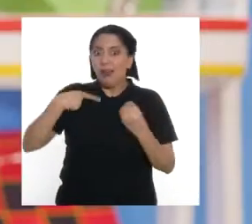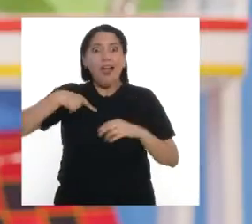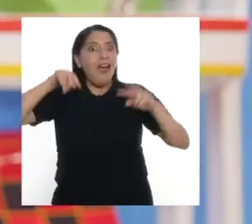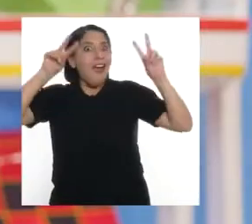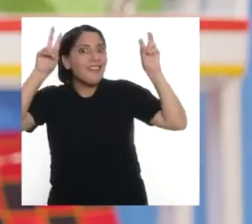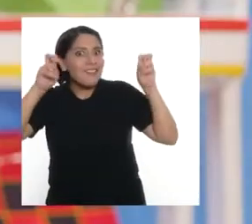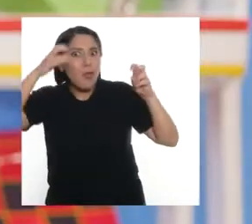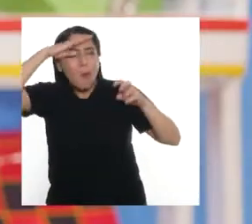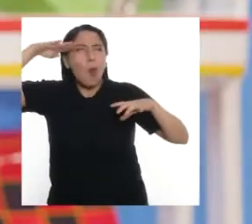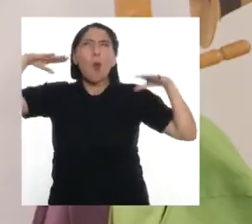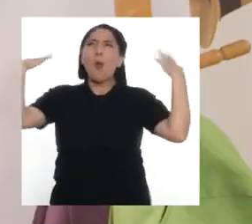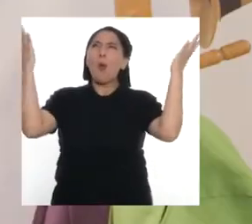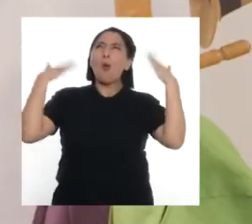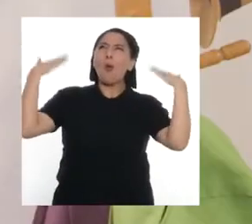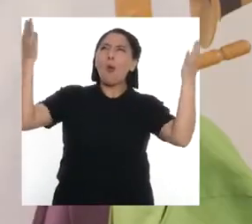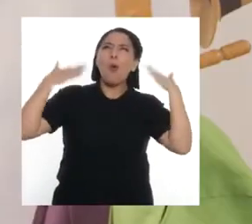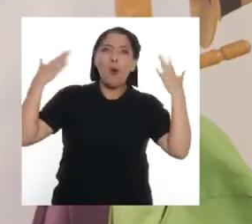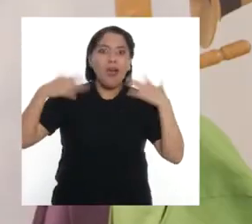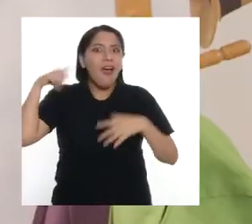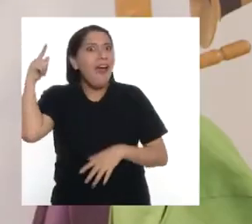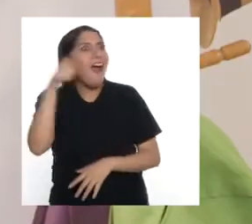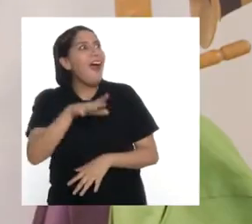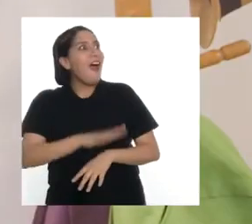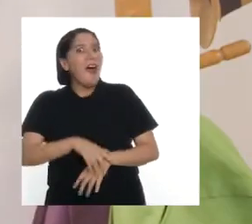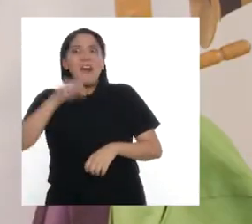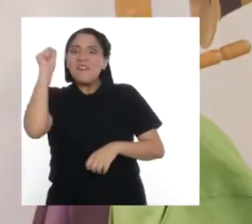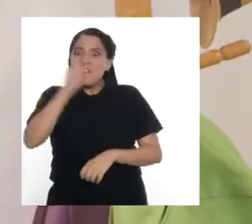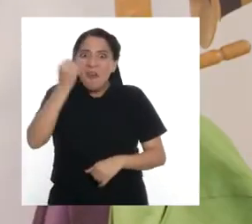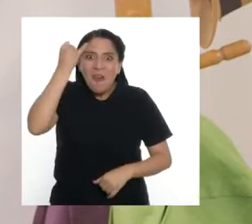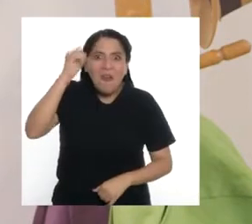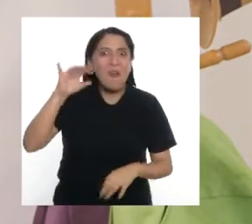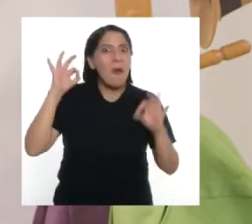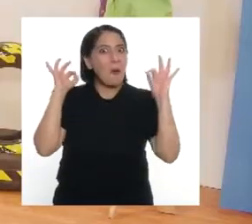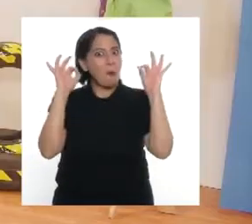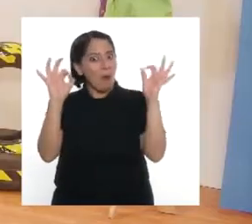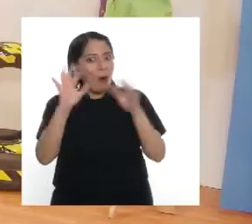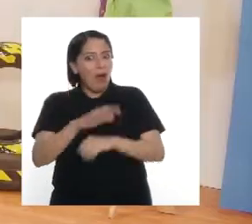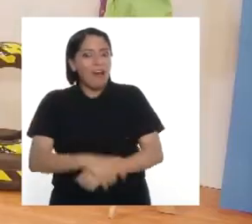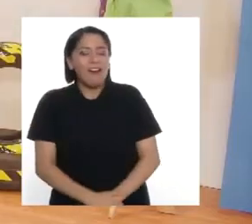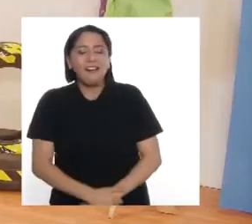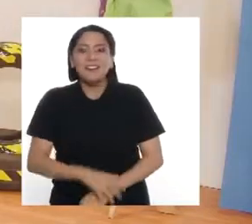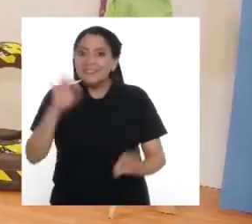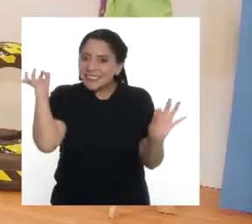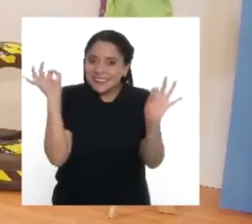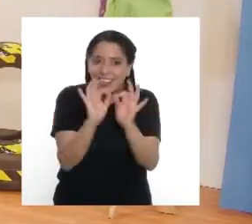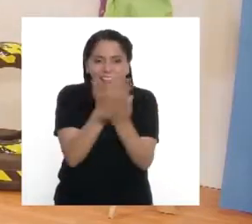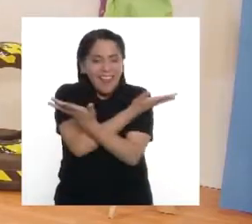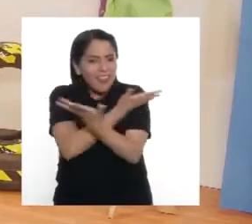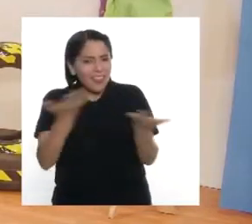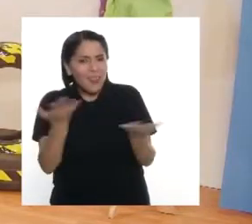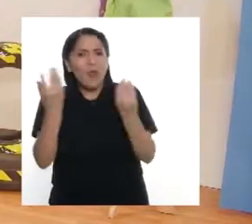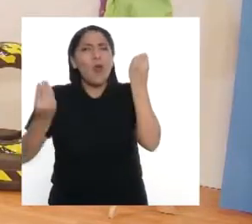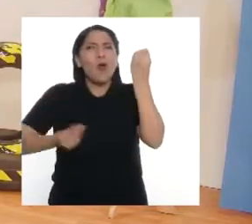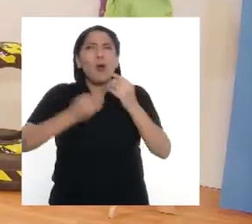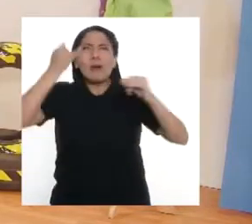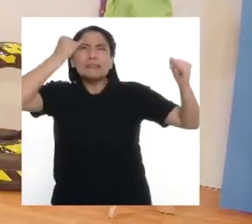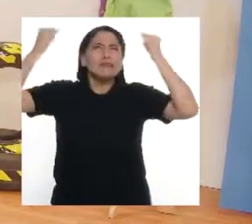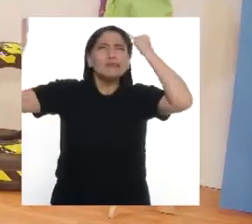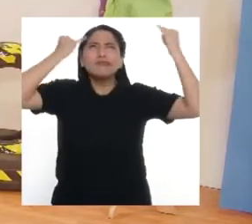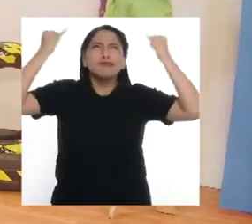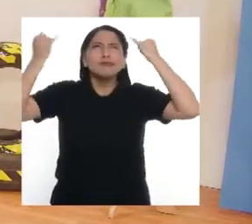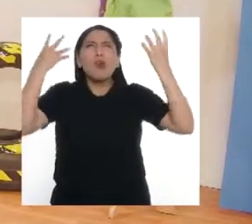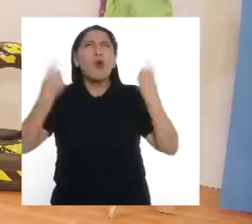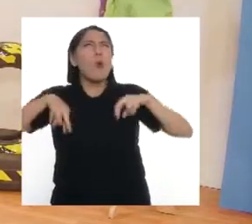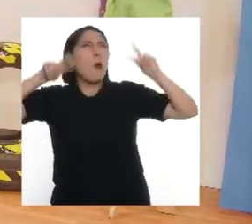qué no hablamos del verano? ¡Ah, claro! Esa es una muy buena idea. ¡Excelente! Entonces hagamos una lluvia de